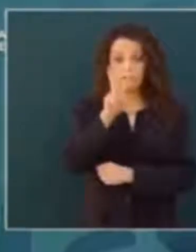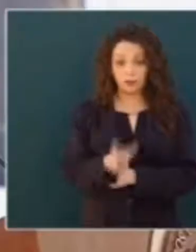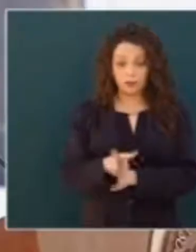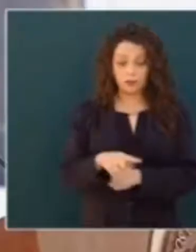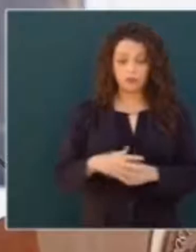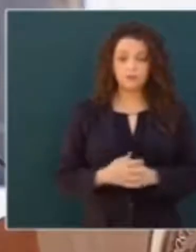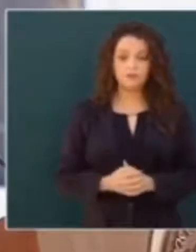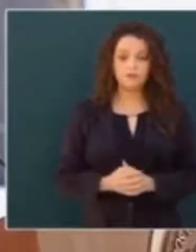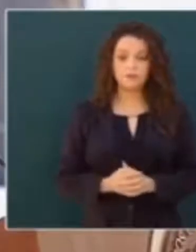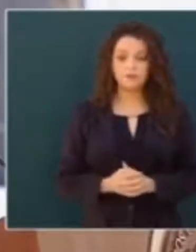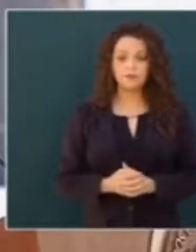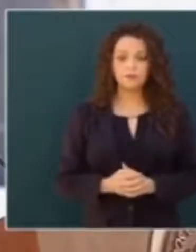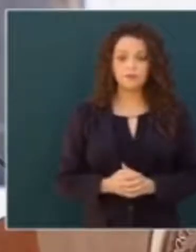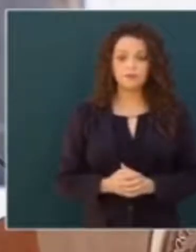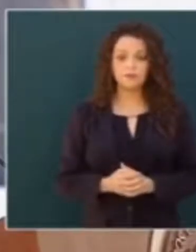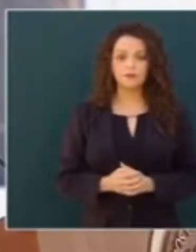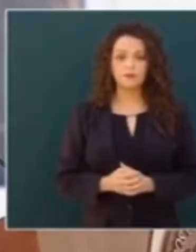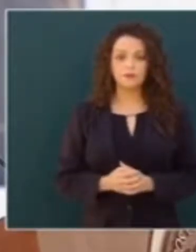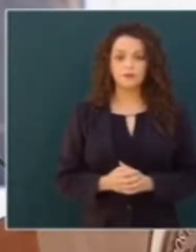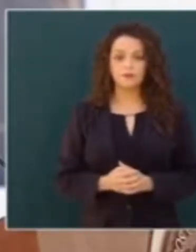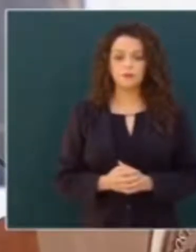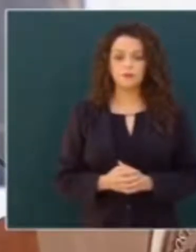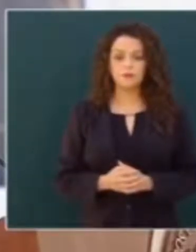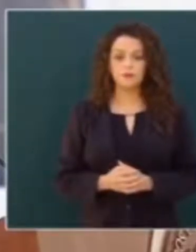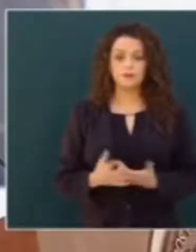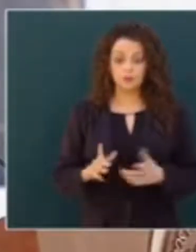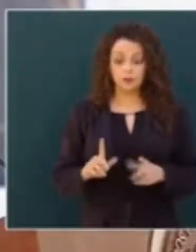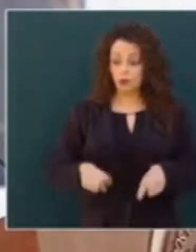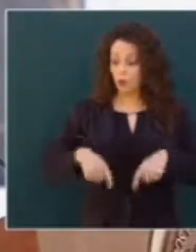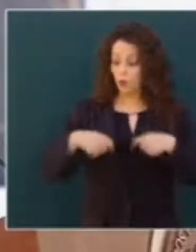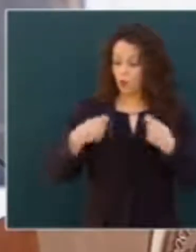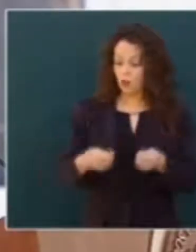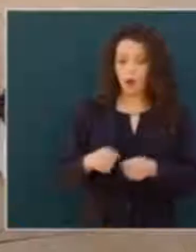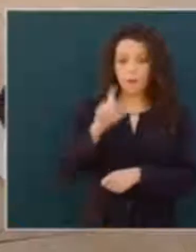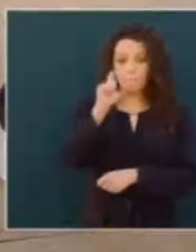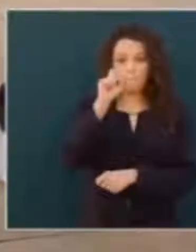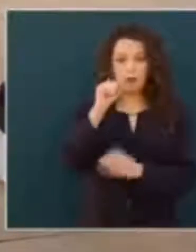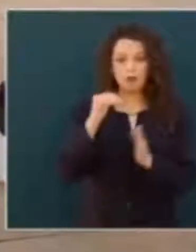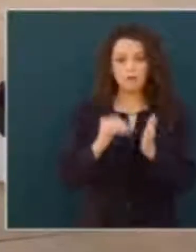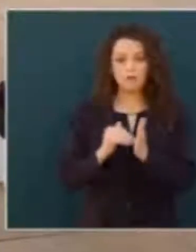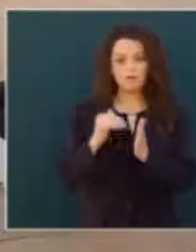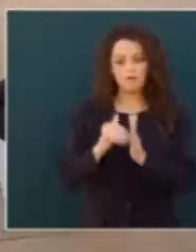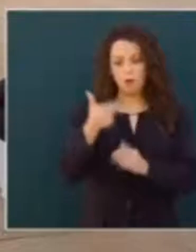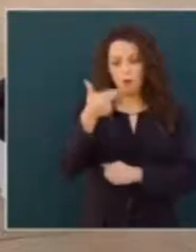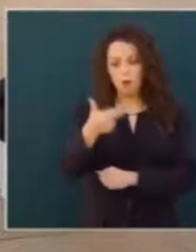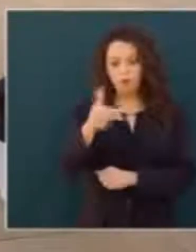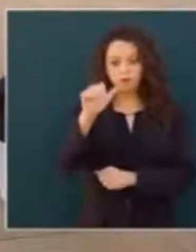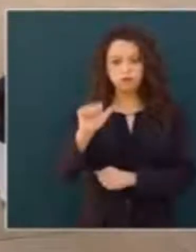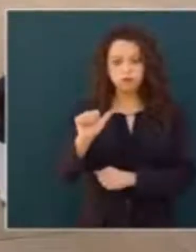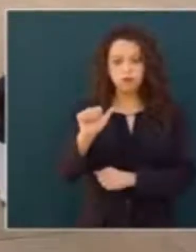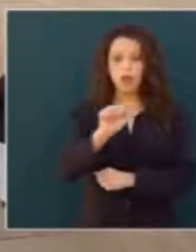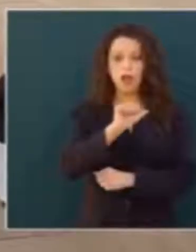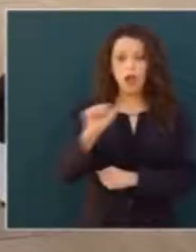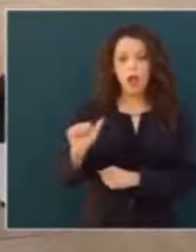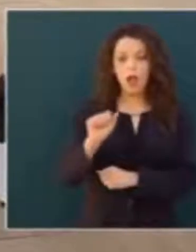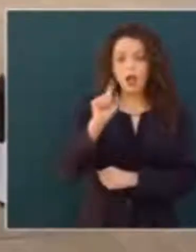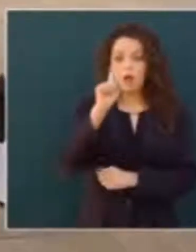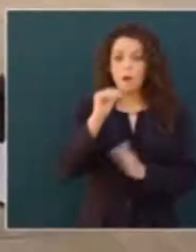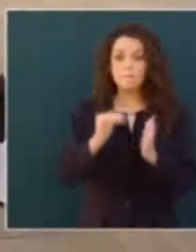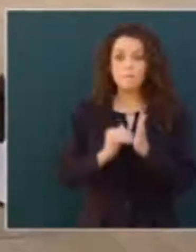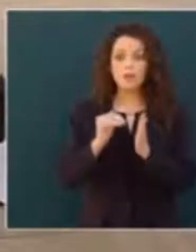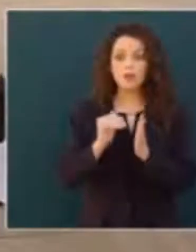entregó 20 millones de hectáreas a 1 millón de familias campesinas,